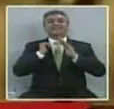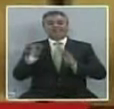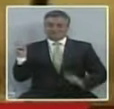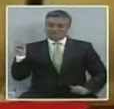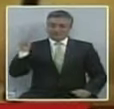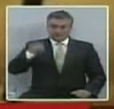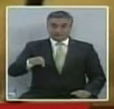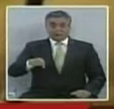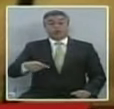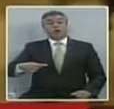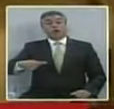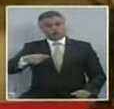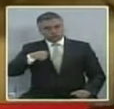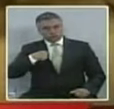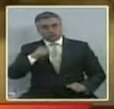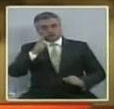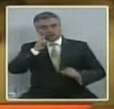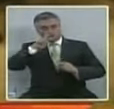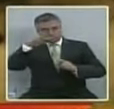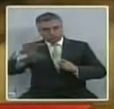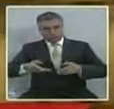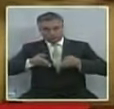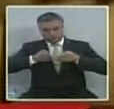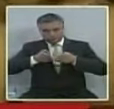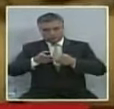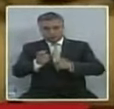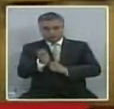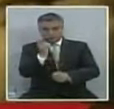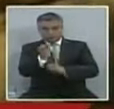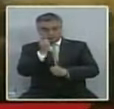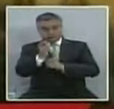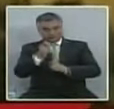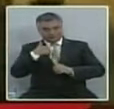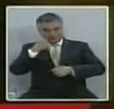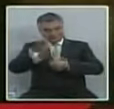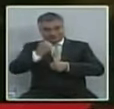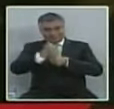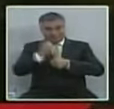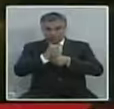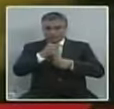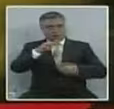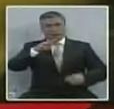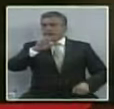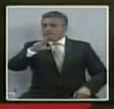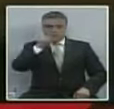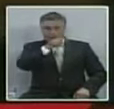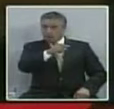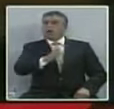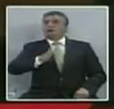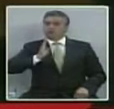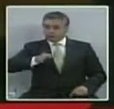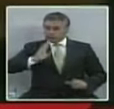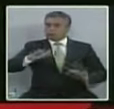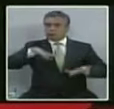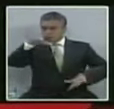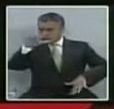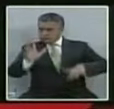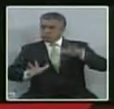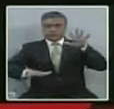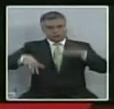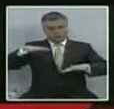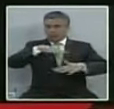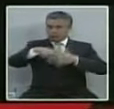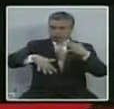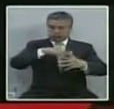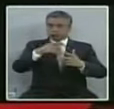si yo tengo embarcaciones pequeñas o de distintas magnitudes o tonelaje, etc., el mar va a seguir de forma compleja,